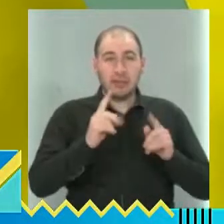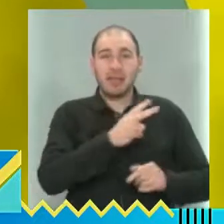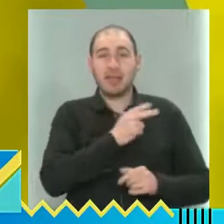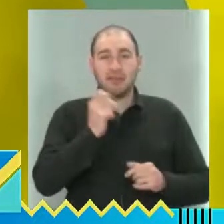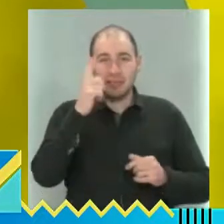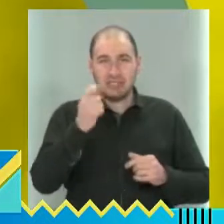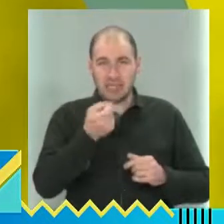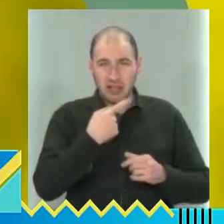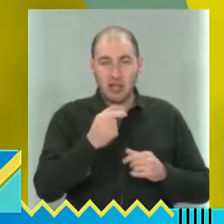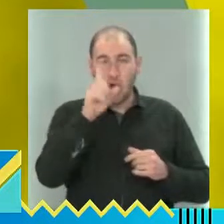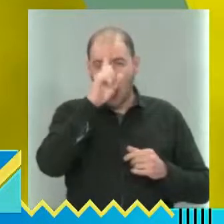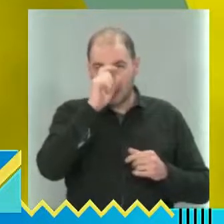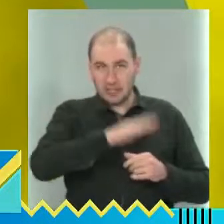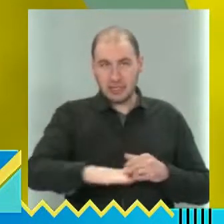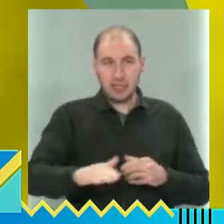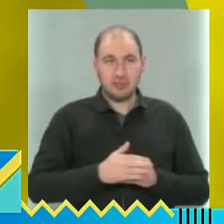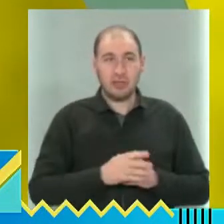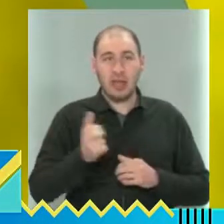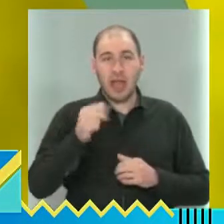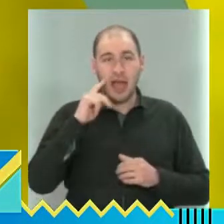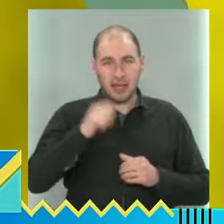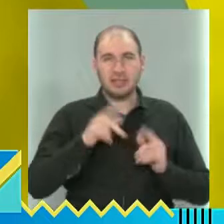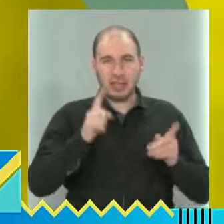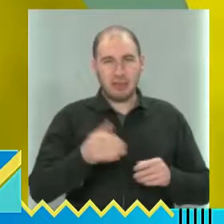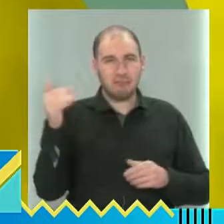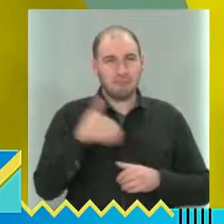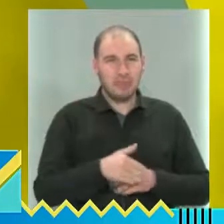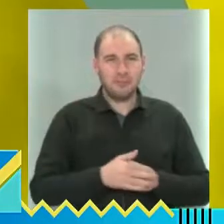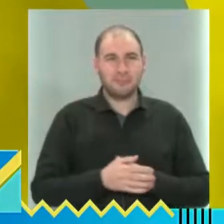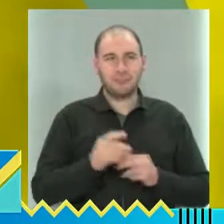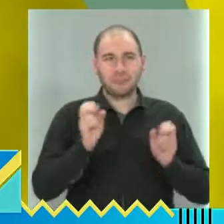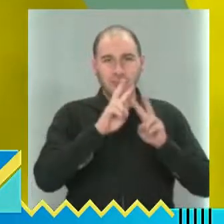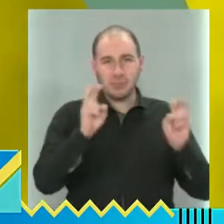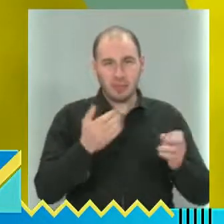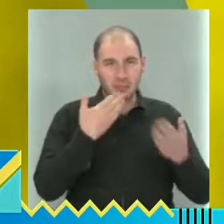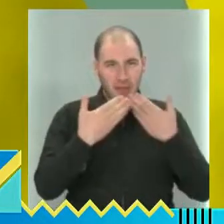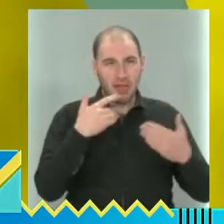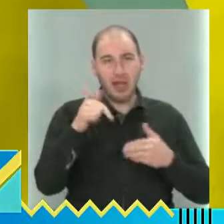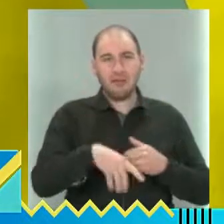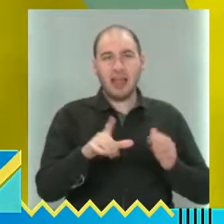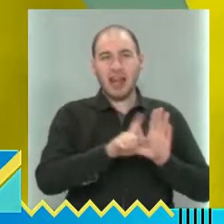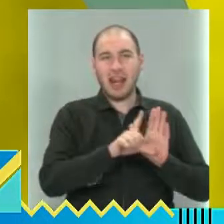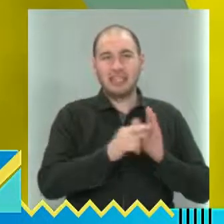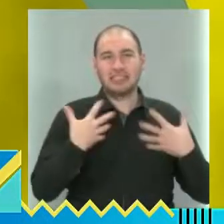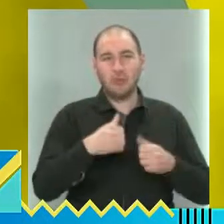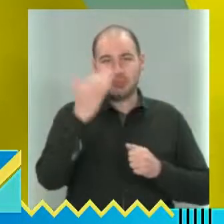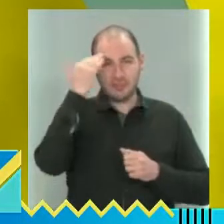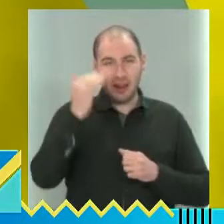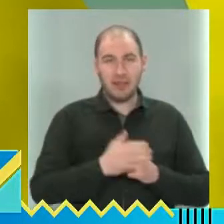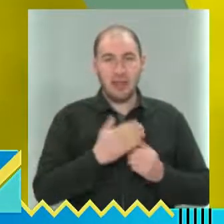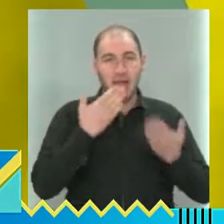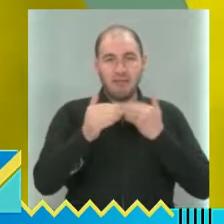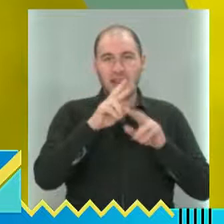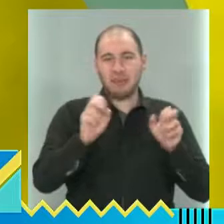de psiquiatría del Hospital Noti, que Adrián también nos ha acompañado cuando tratamos el tema y abordamos el tema de ley de salud mental. Hablamos